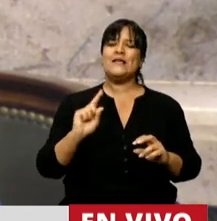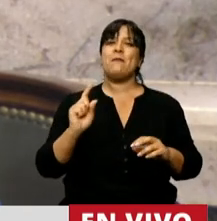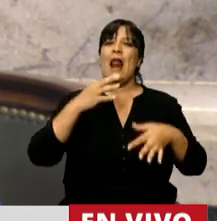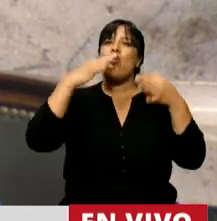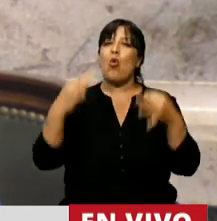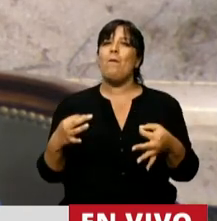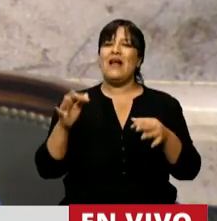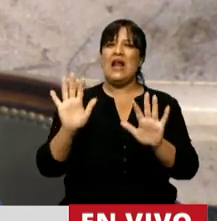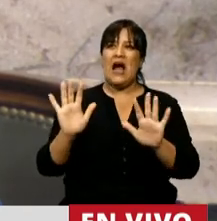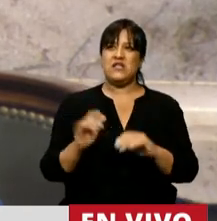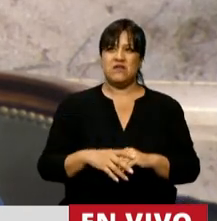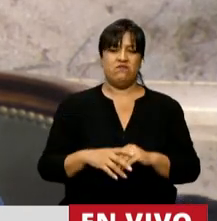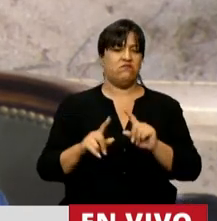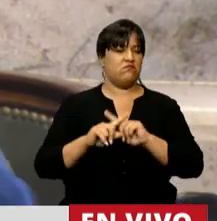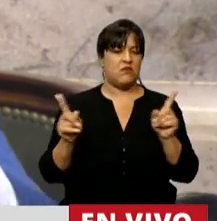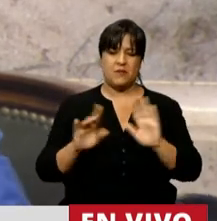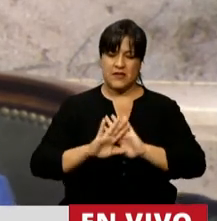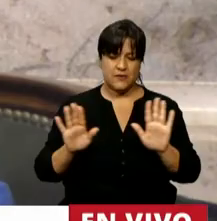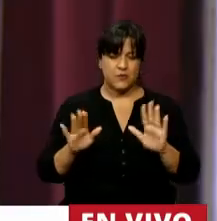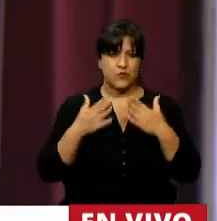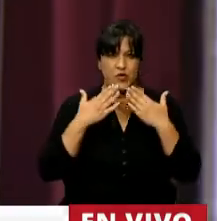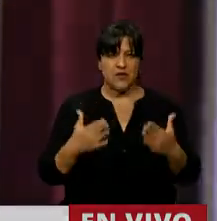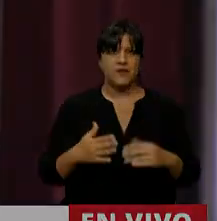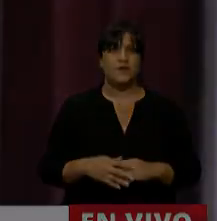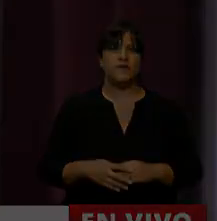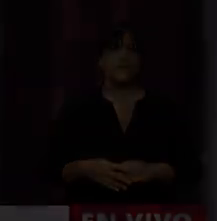cumplir con ese fin. Muchas gracias, señor presidente. Gracias, diputado Estefani.